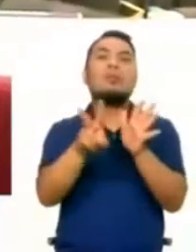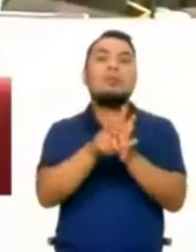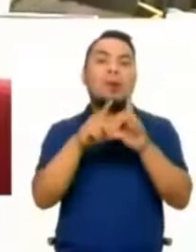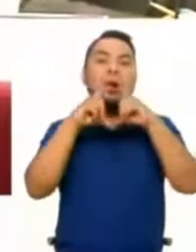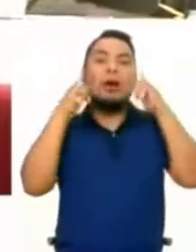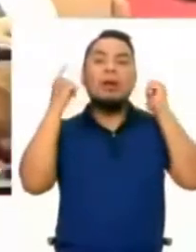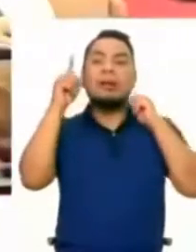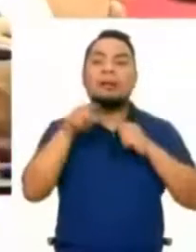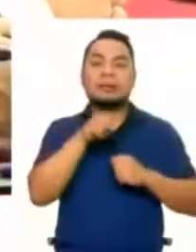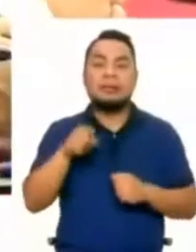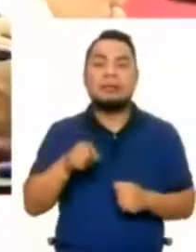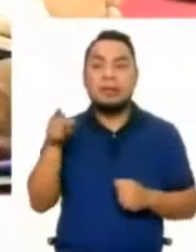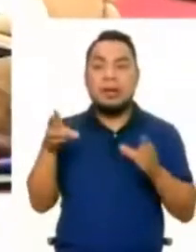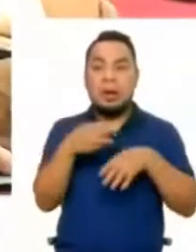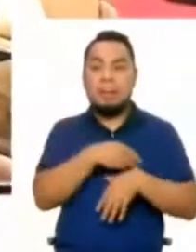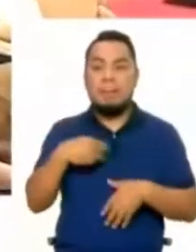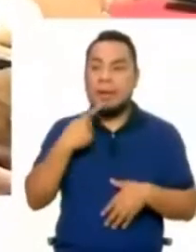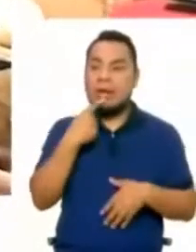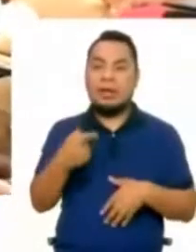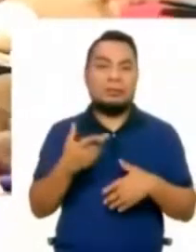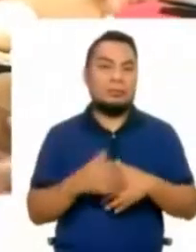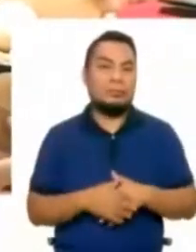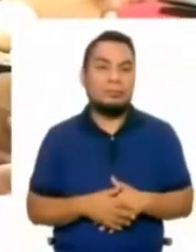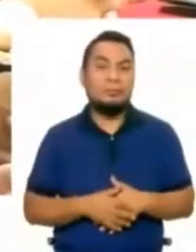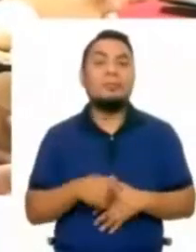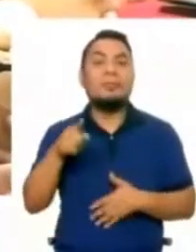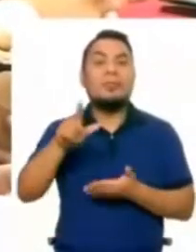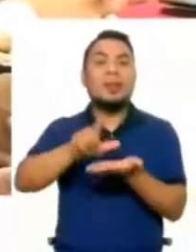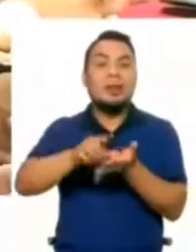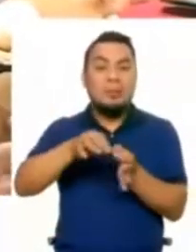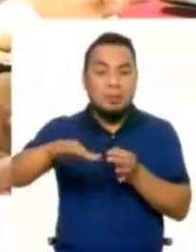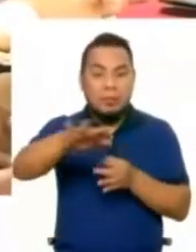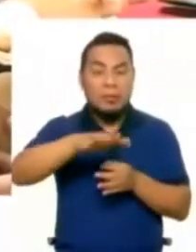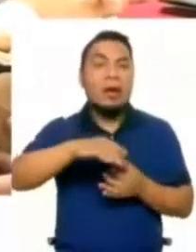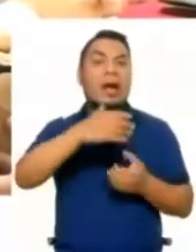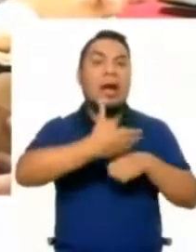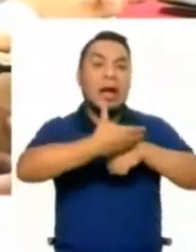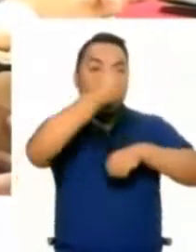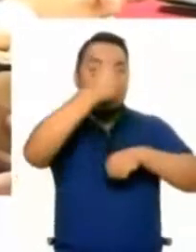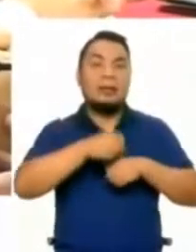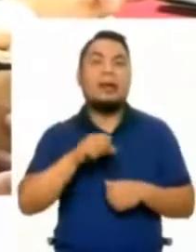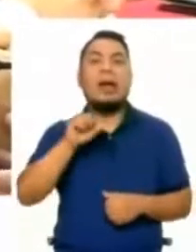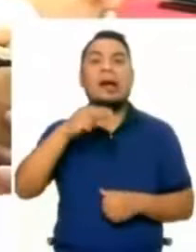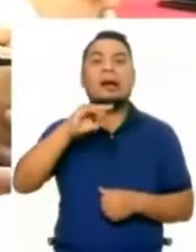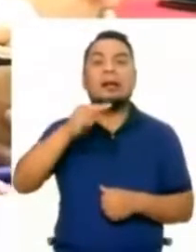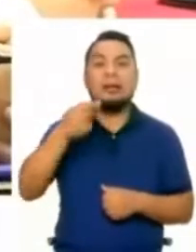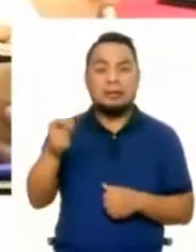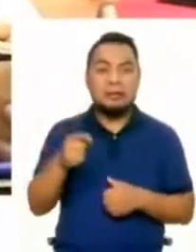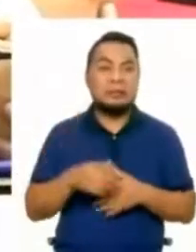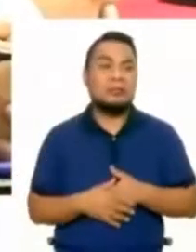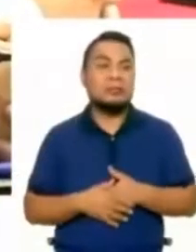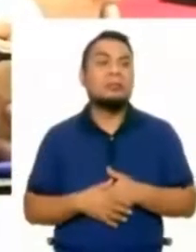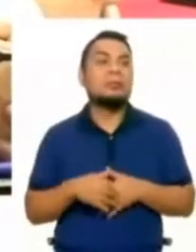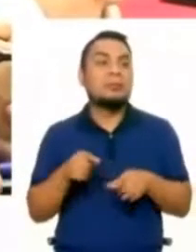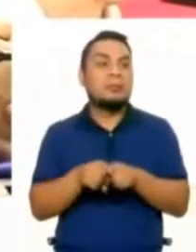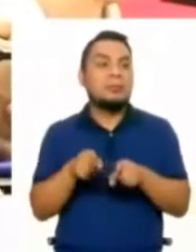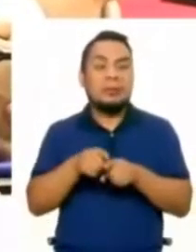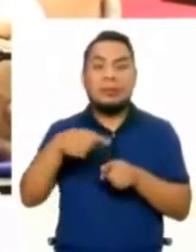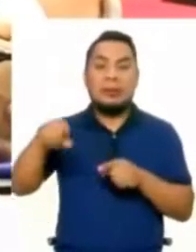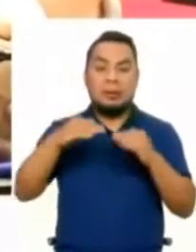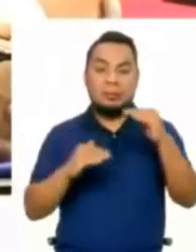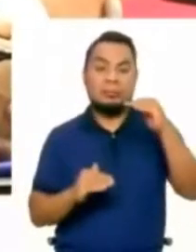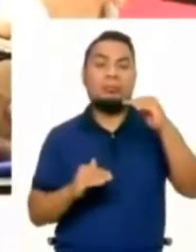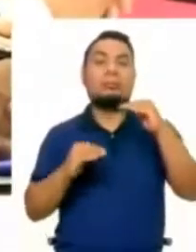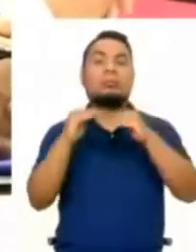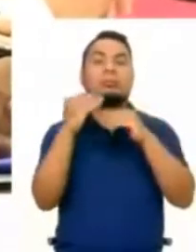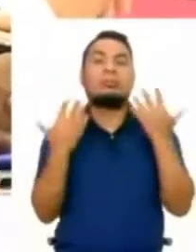de Ministros. Tenemos a Lima, Lima Provincias, Ica y Ancash. Son los que están, que han superado esto,